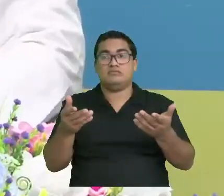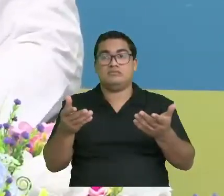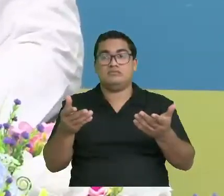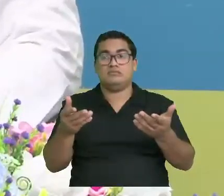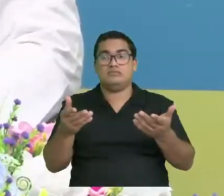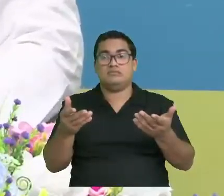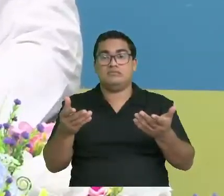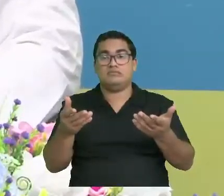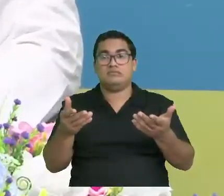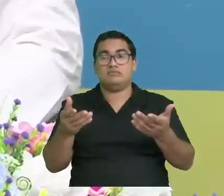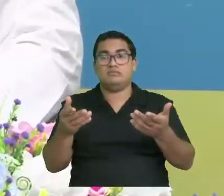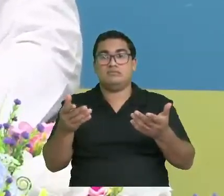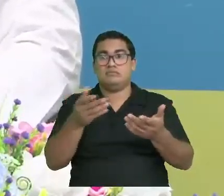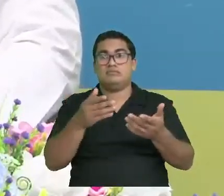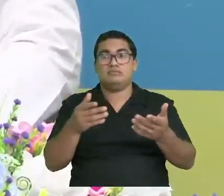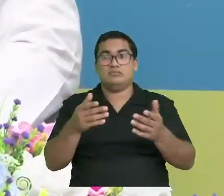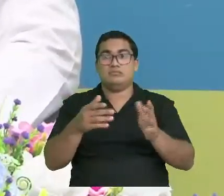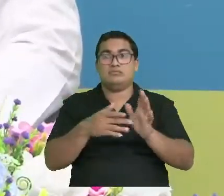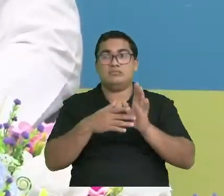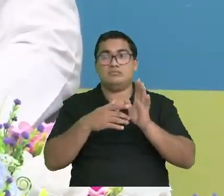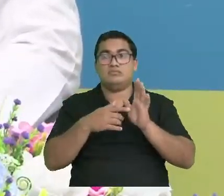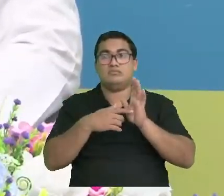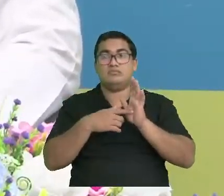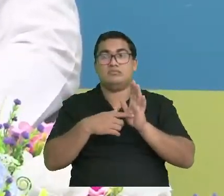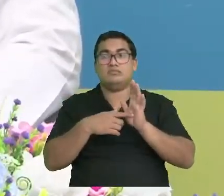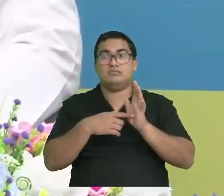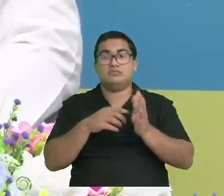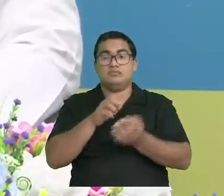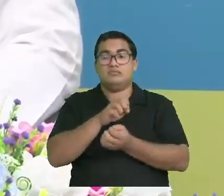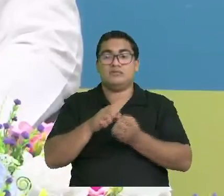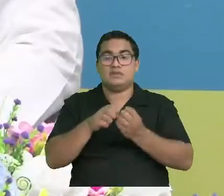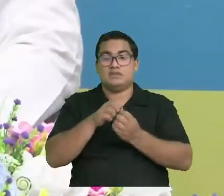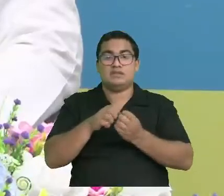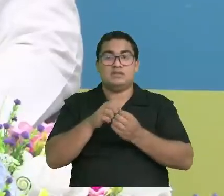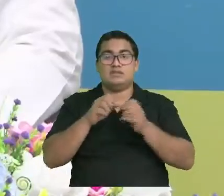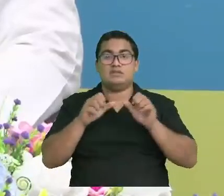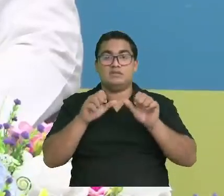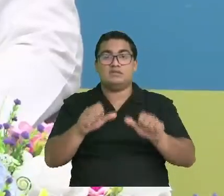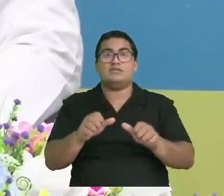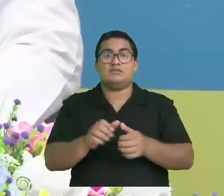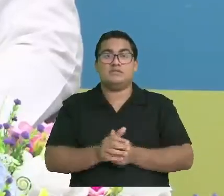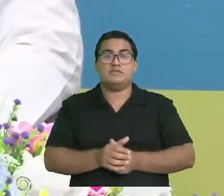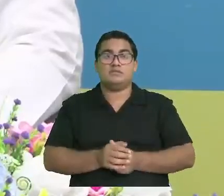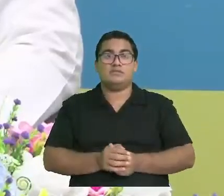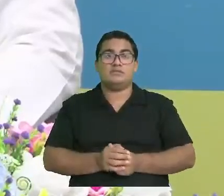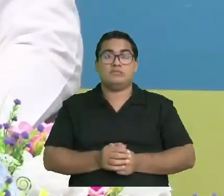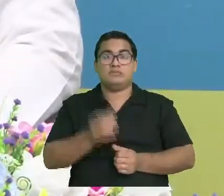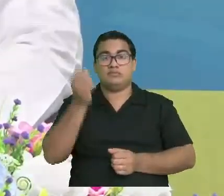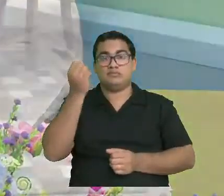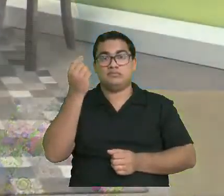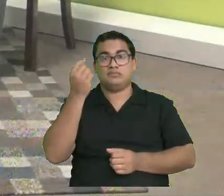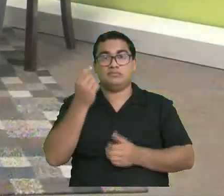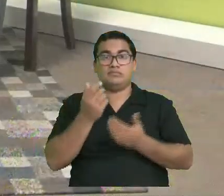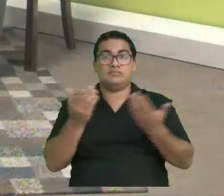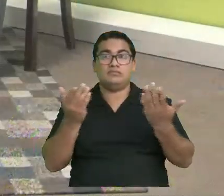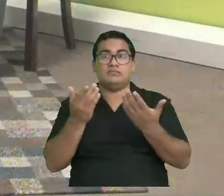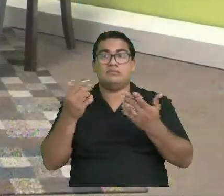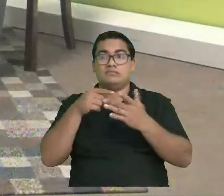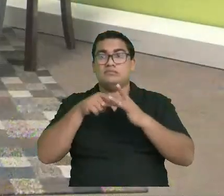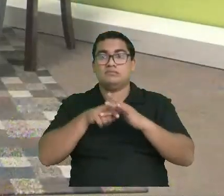restauraciones o calza o prótesis si él sigue rechinando, porque la va a botar. Entendiendo lo que como algo